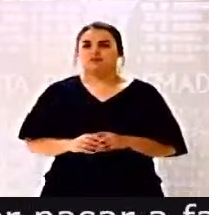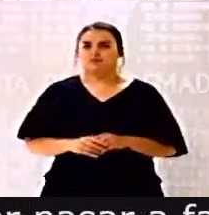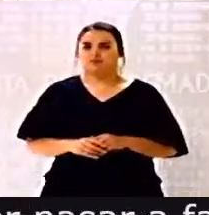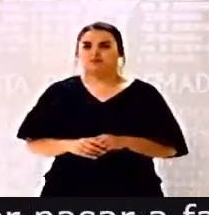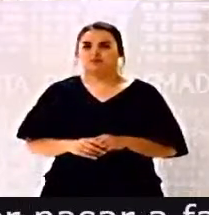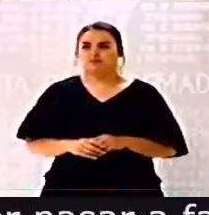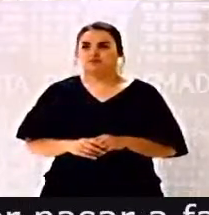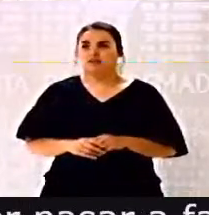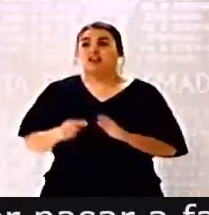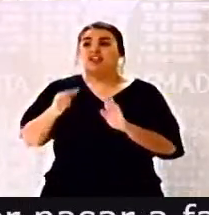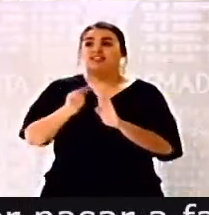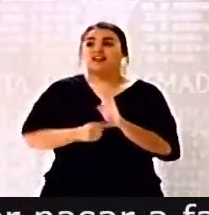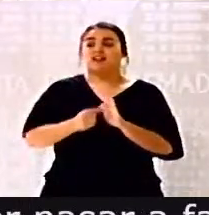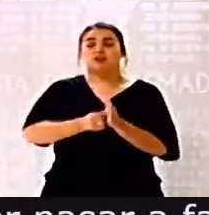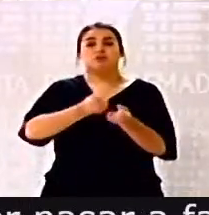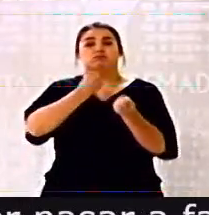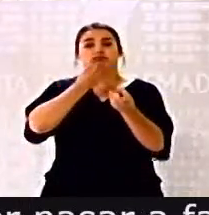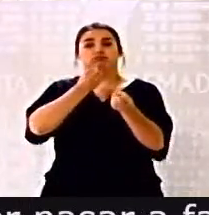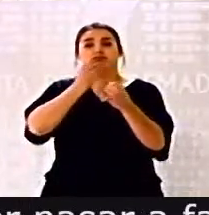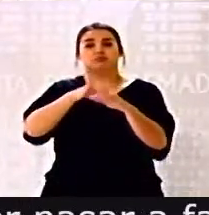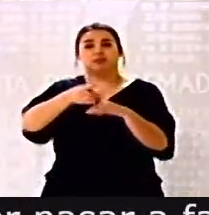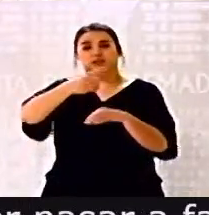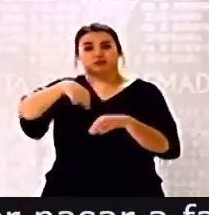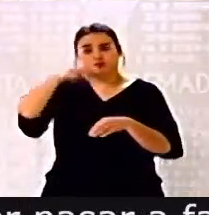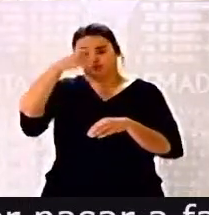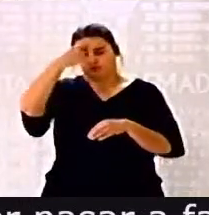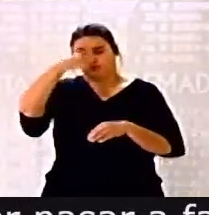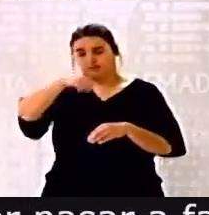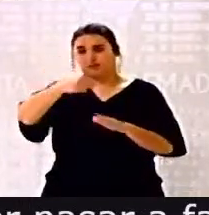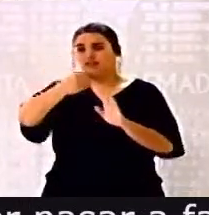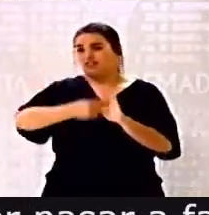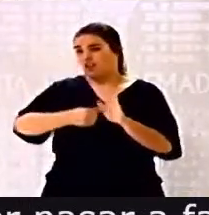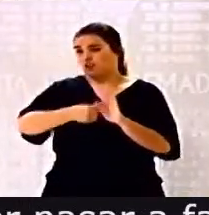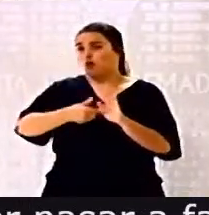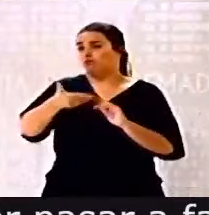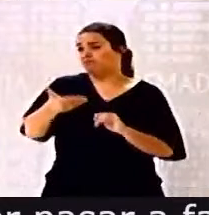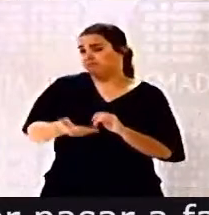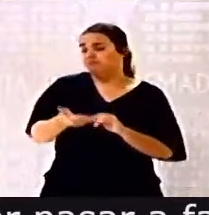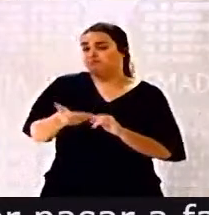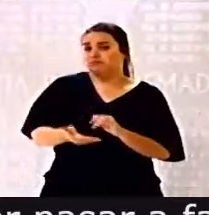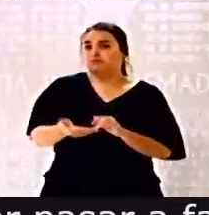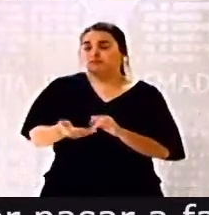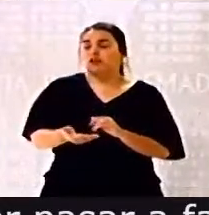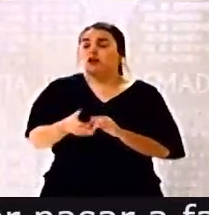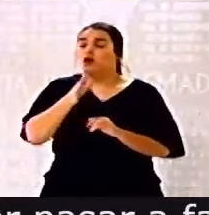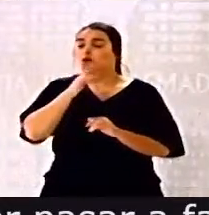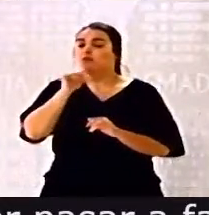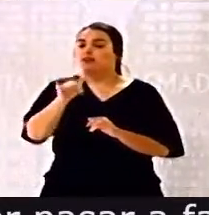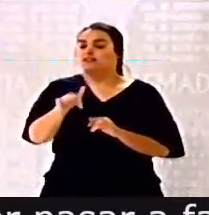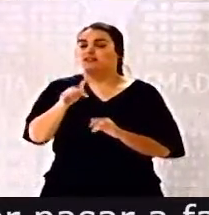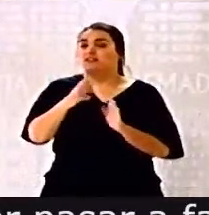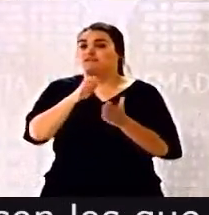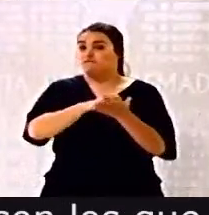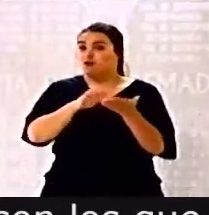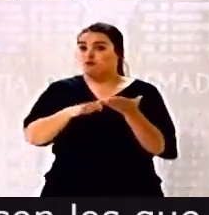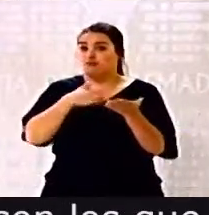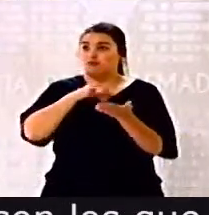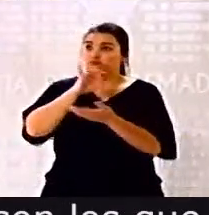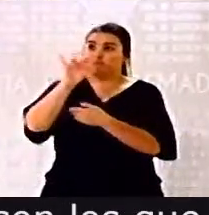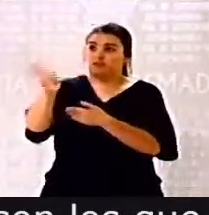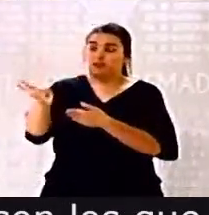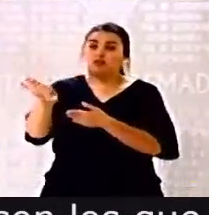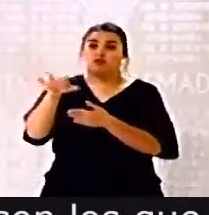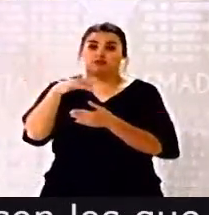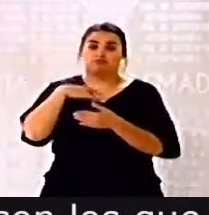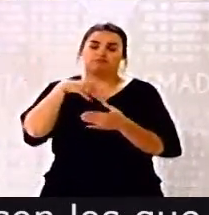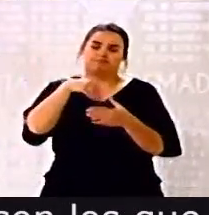Les doy algunos datos para que ustedes lo conozcan, datos relevantes que son los que van en el informe que le